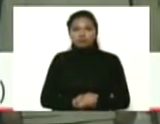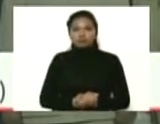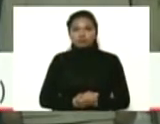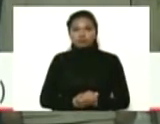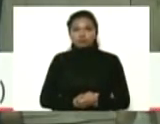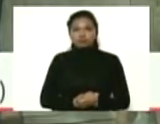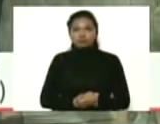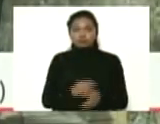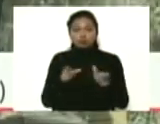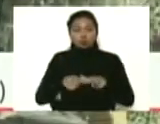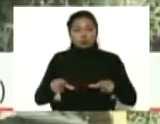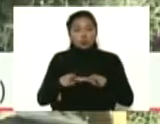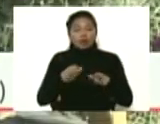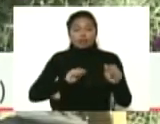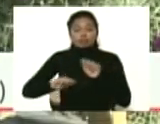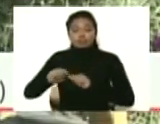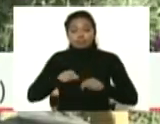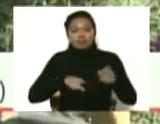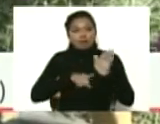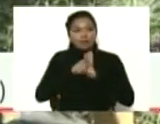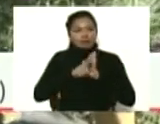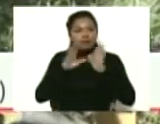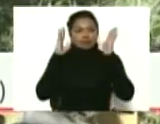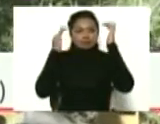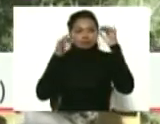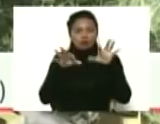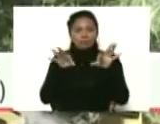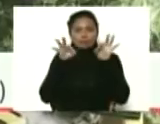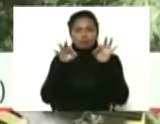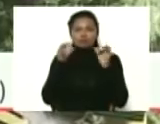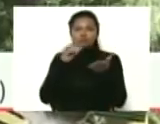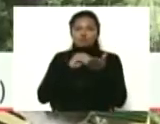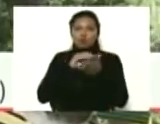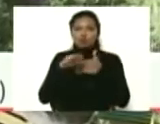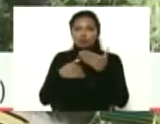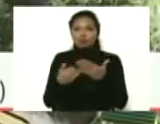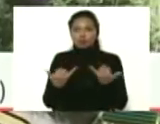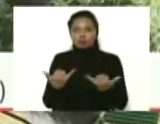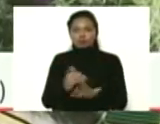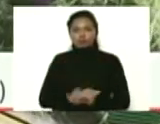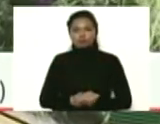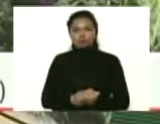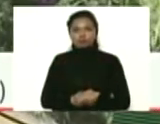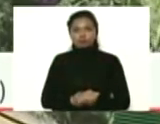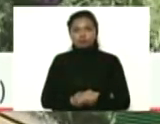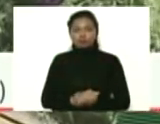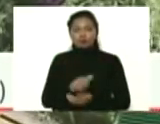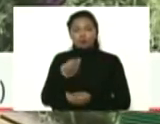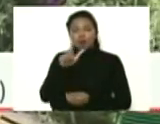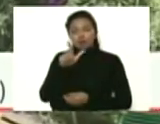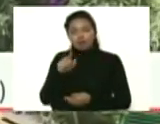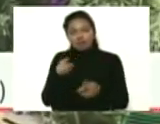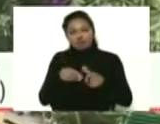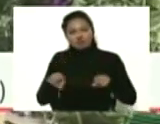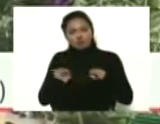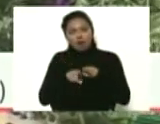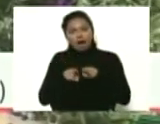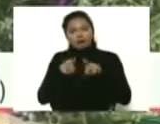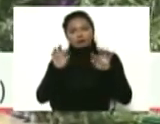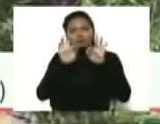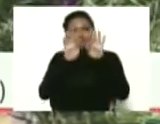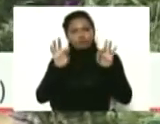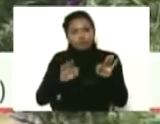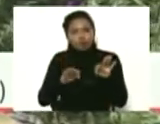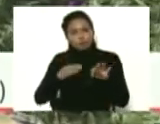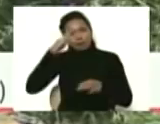los ejes de avance, los puntos de especial atención, enmarcados en el Alfa 1358 Carlos como método orgánico de